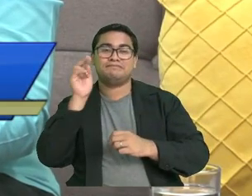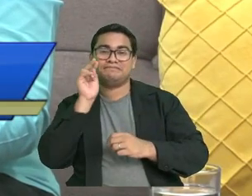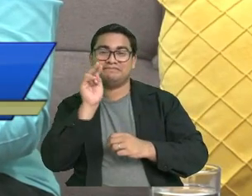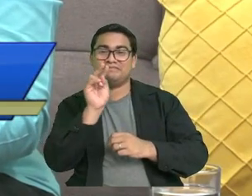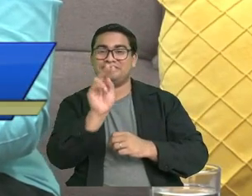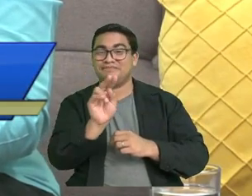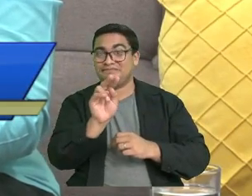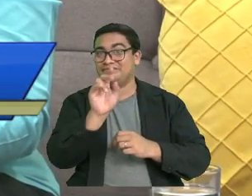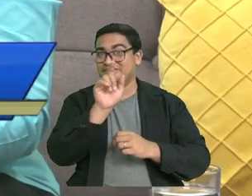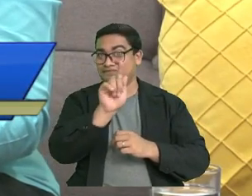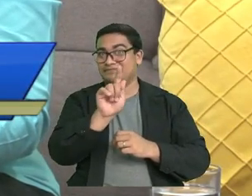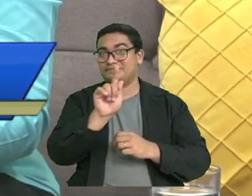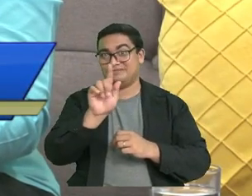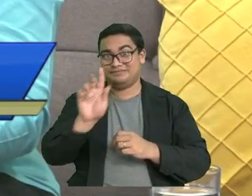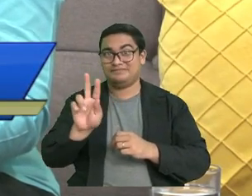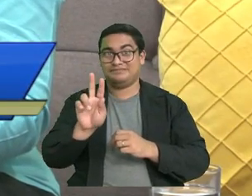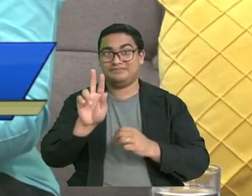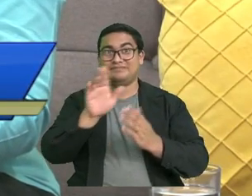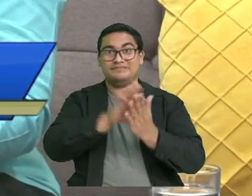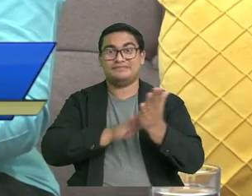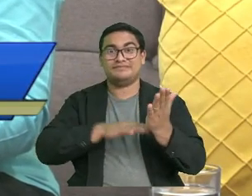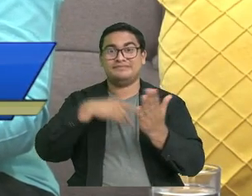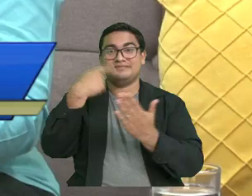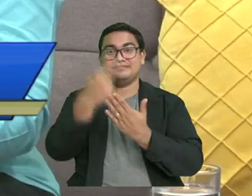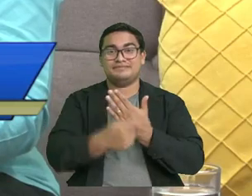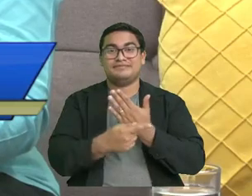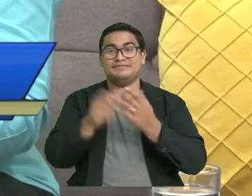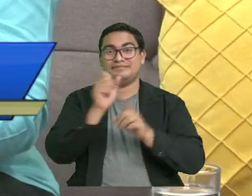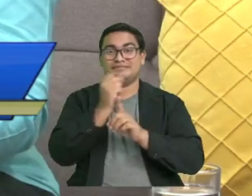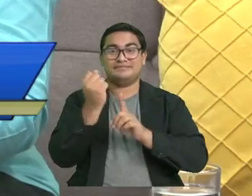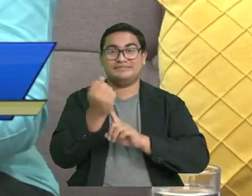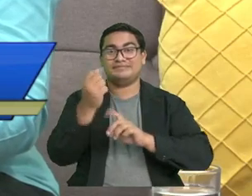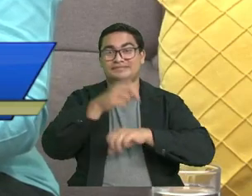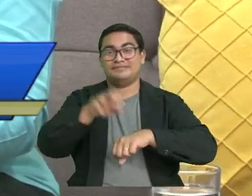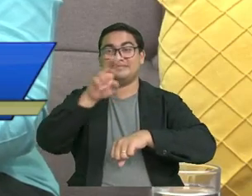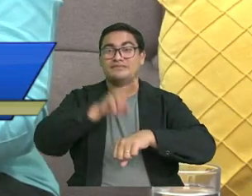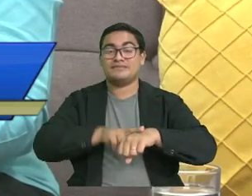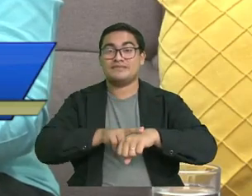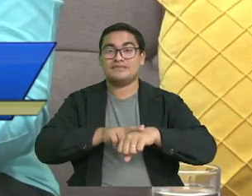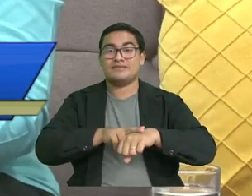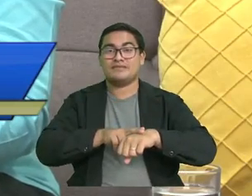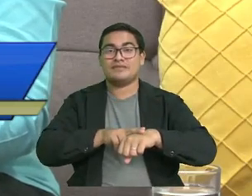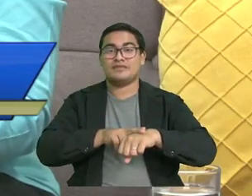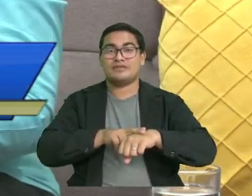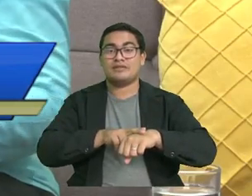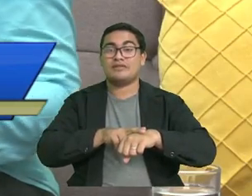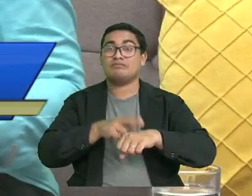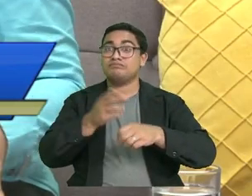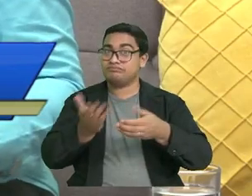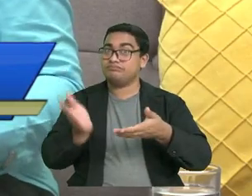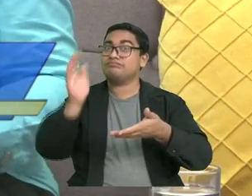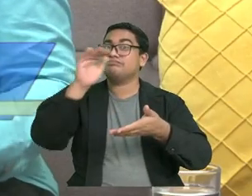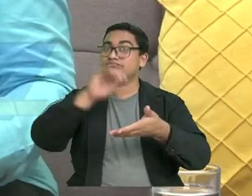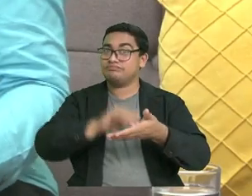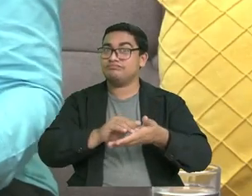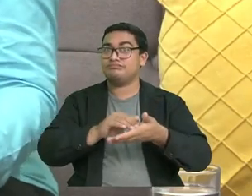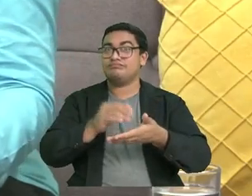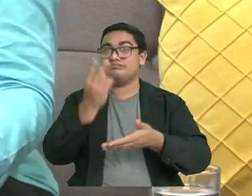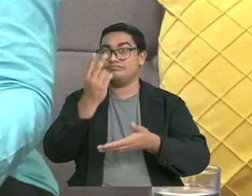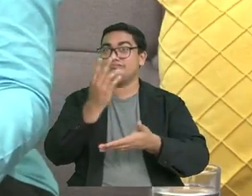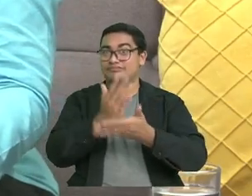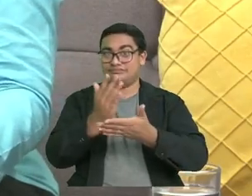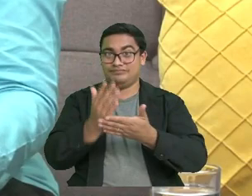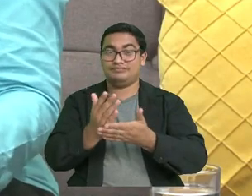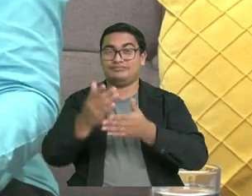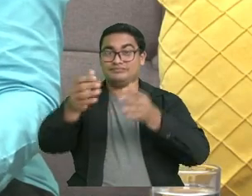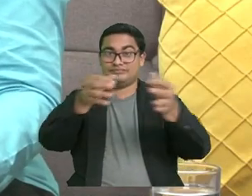¿verdad?, a este programa. Esta es la segunda ocasión en que se aborda el tema del digesto